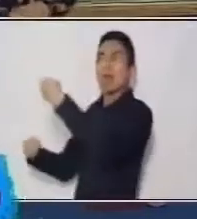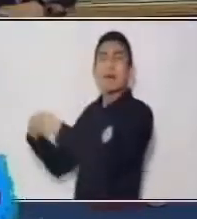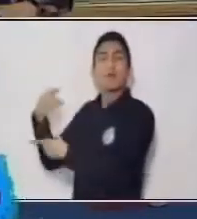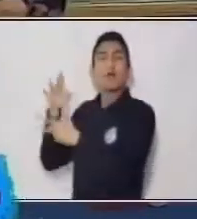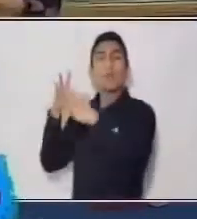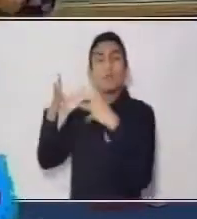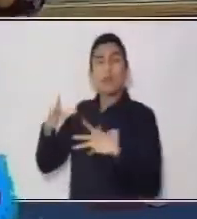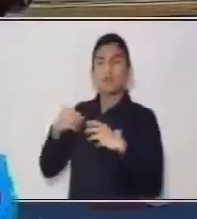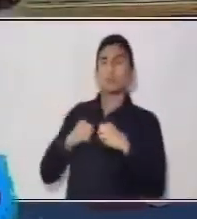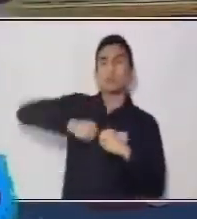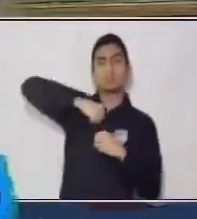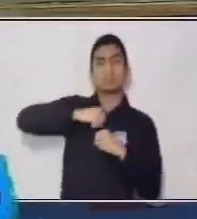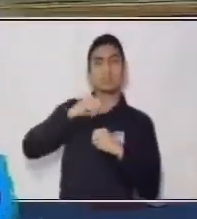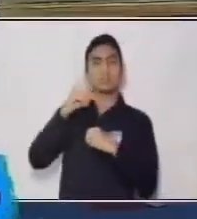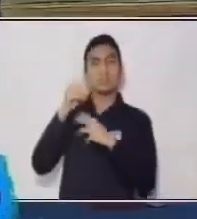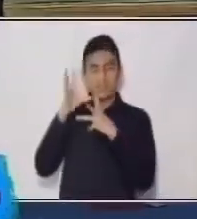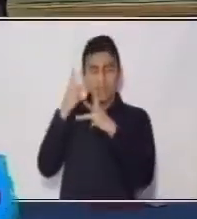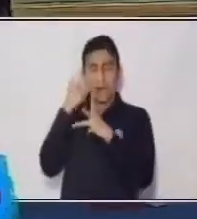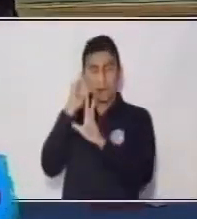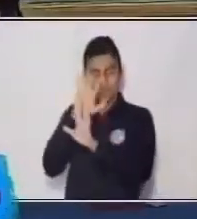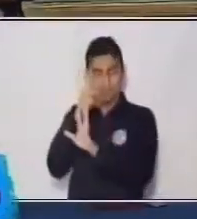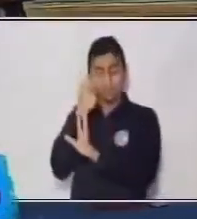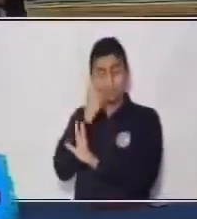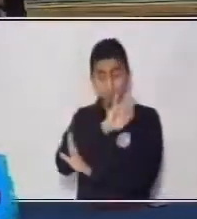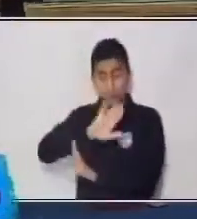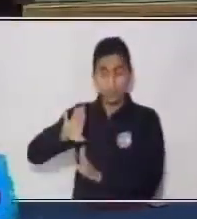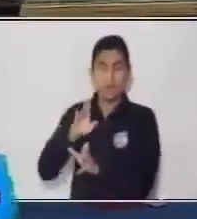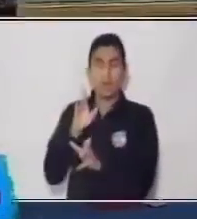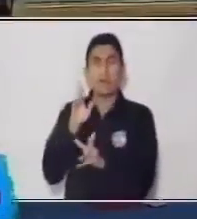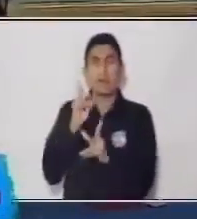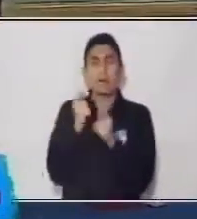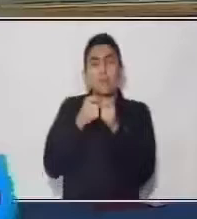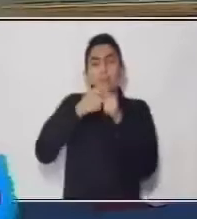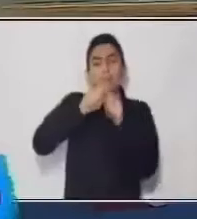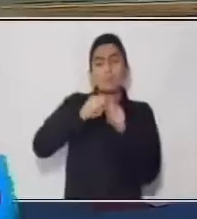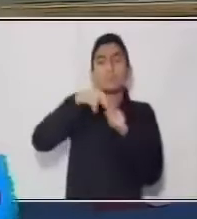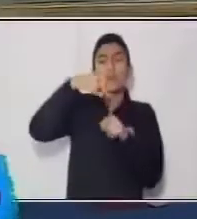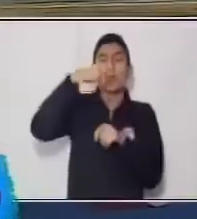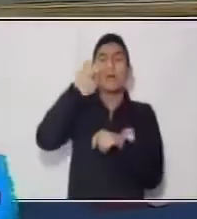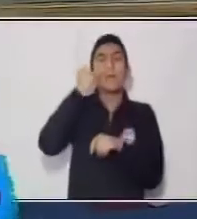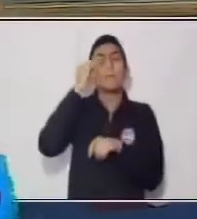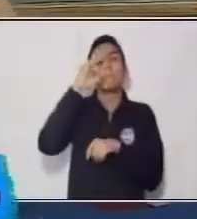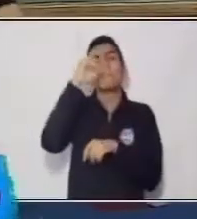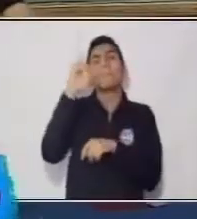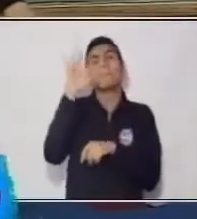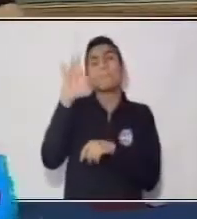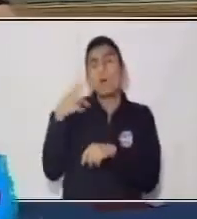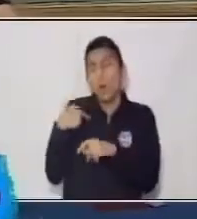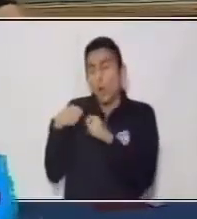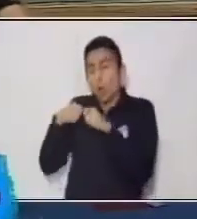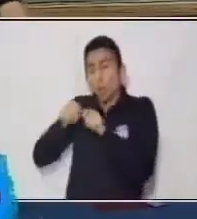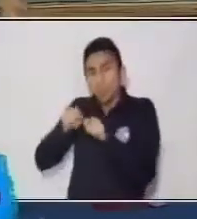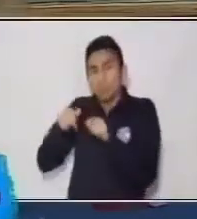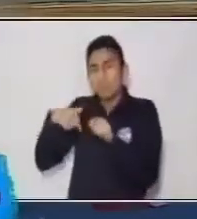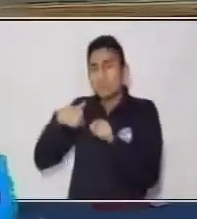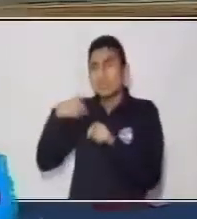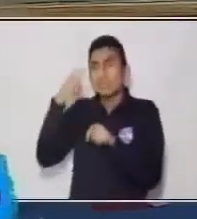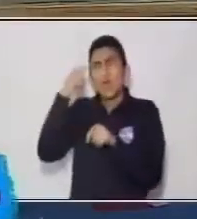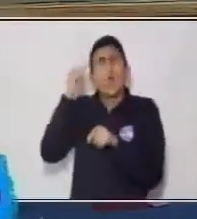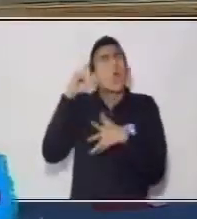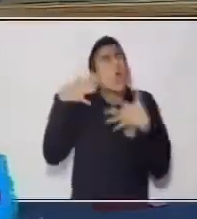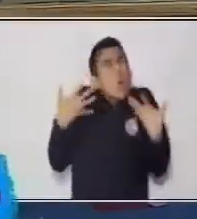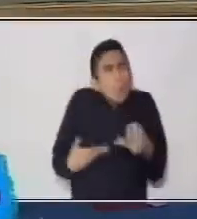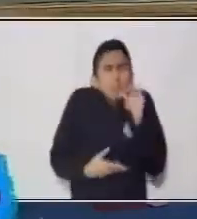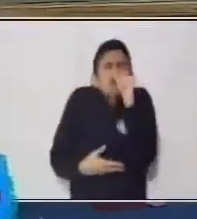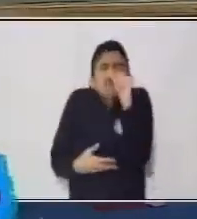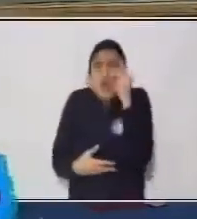pelota. Entonces el piojo empezó a ver cómo se iba, pero obviamente nunca iba a llegar, ¿verdad?, porque era muy